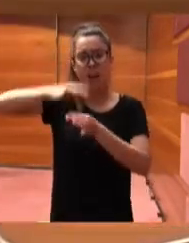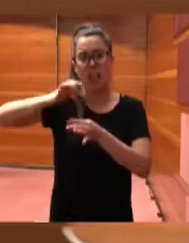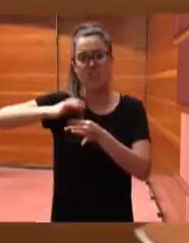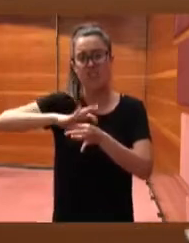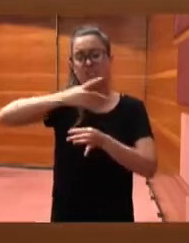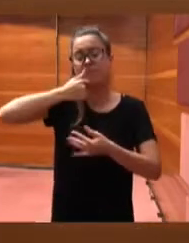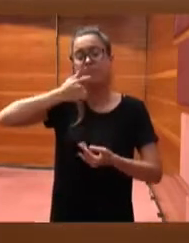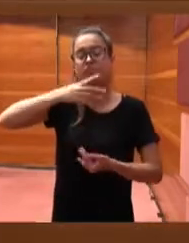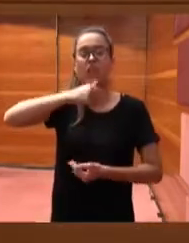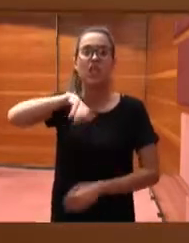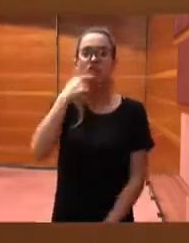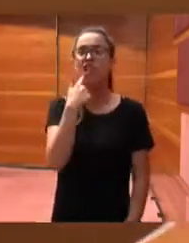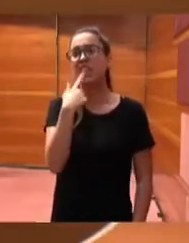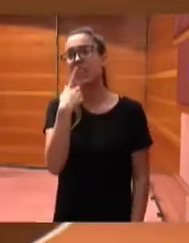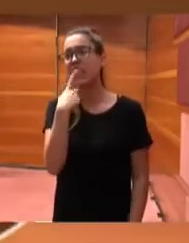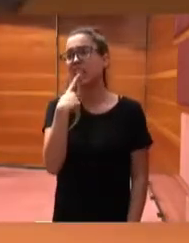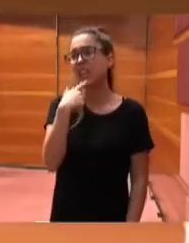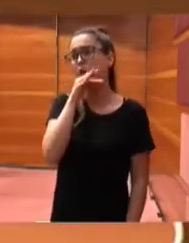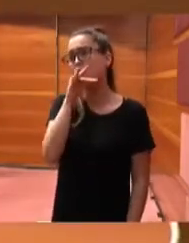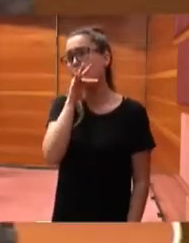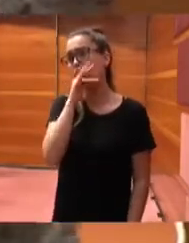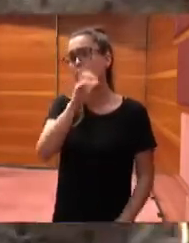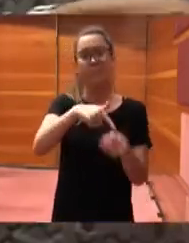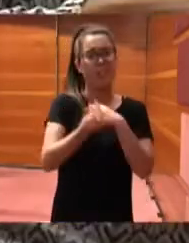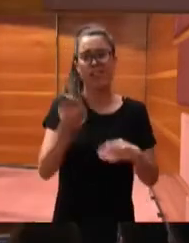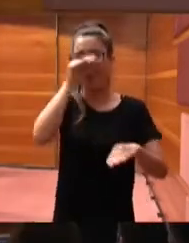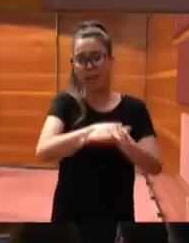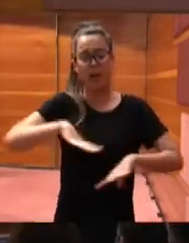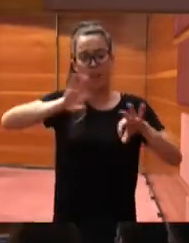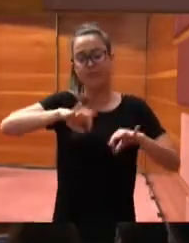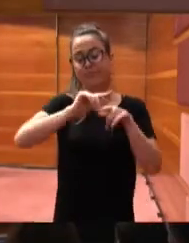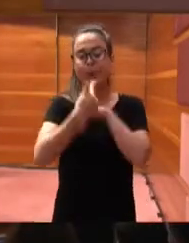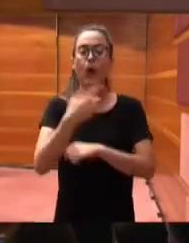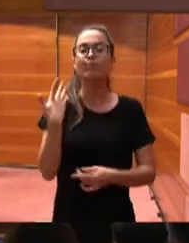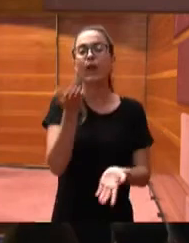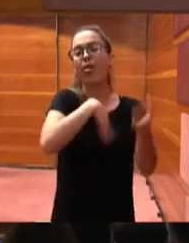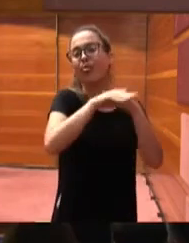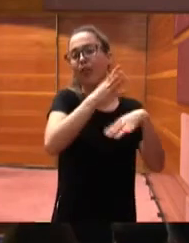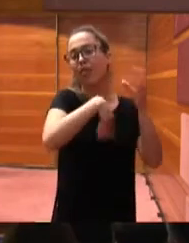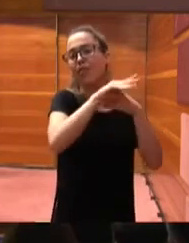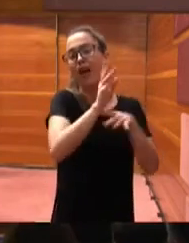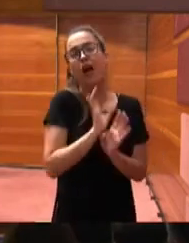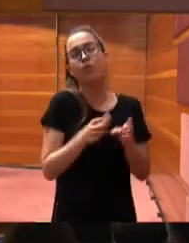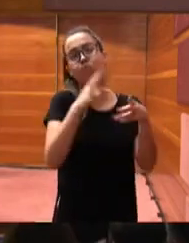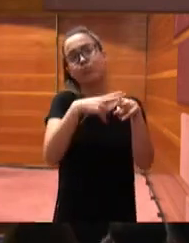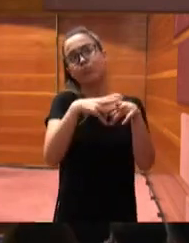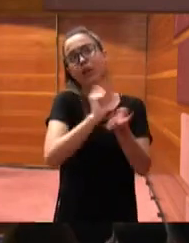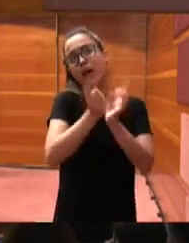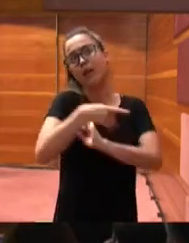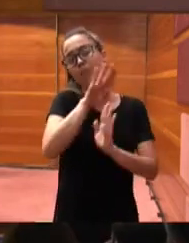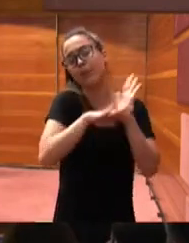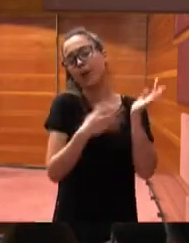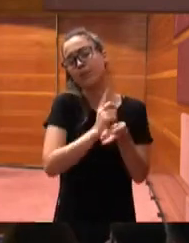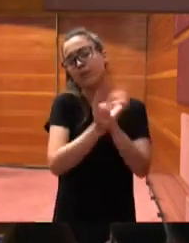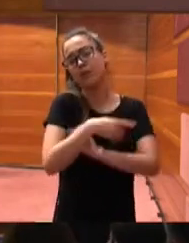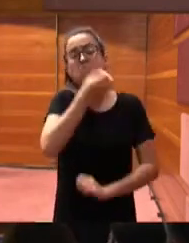llevan años diciendo que van a hacer y luego no. No, es que han cambiado de gobierno, o han cambiado de personas, o han cambiado de programa, o han cambiado... Bueno,